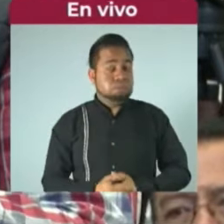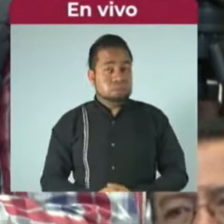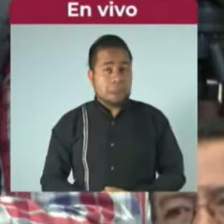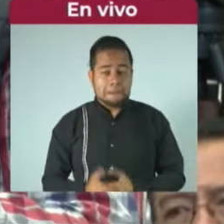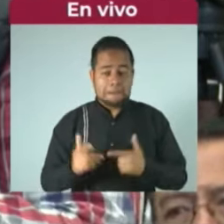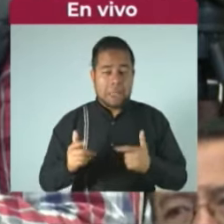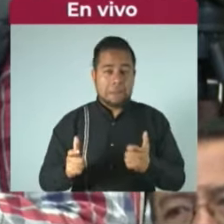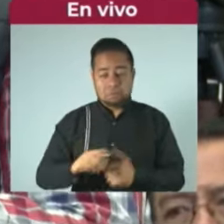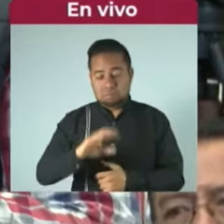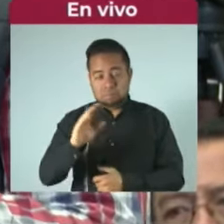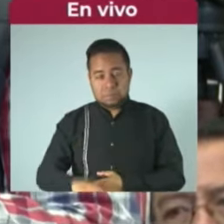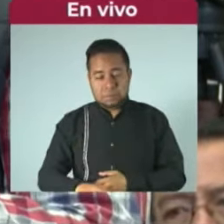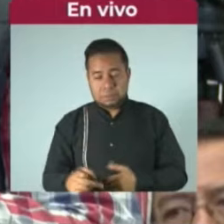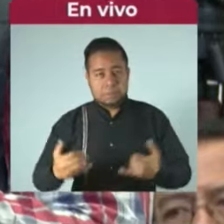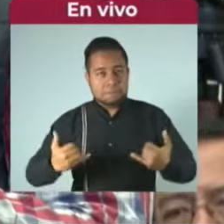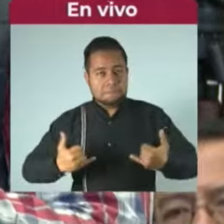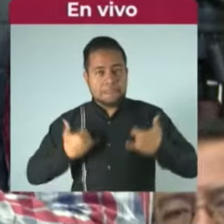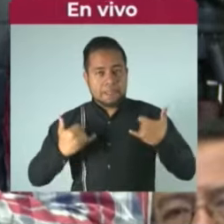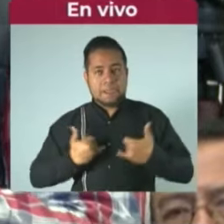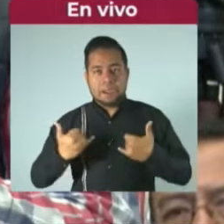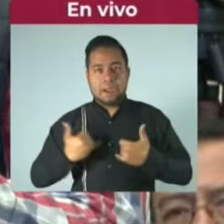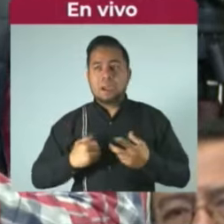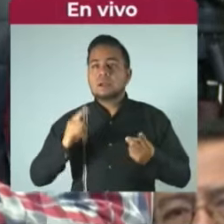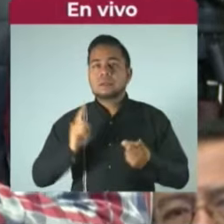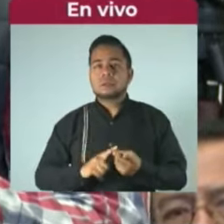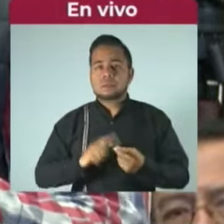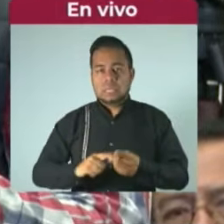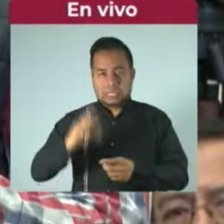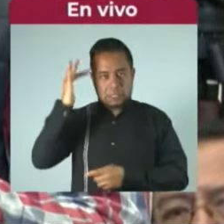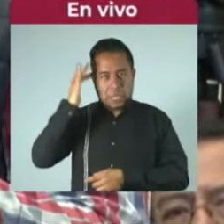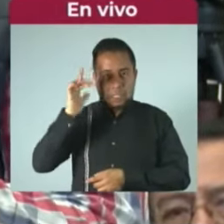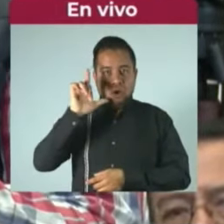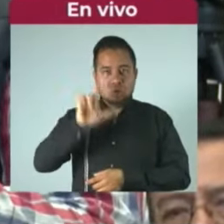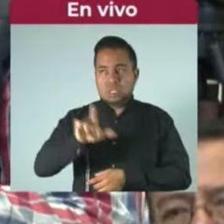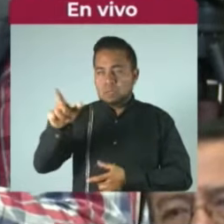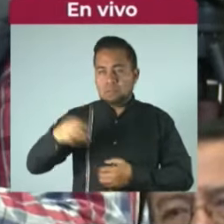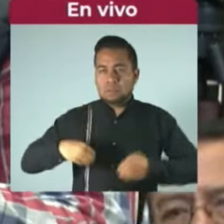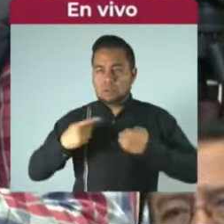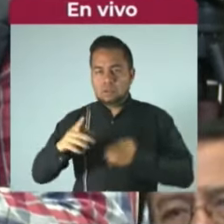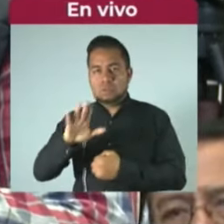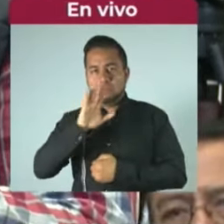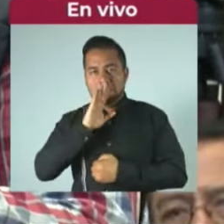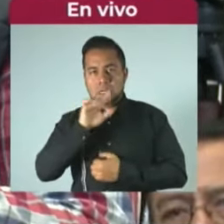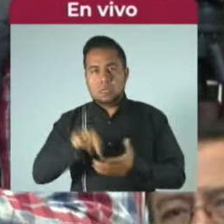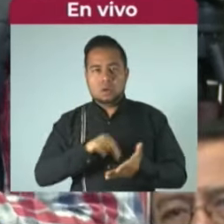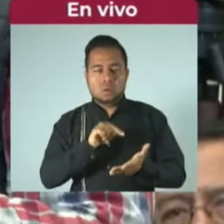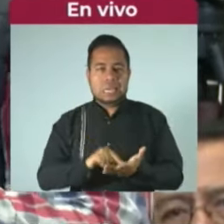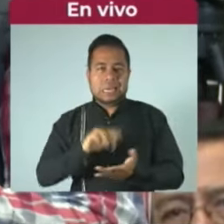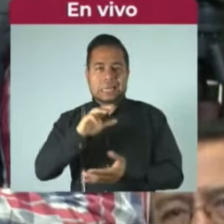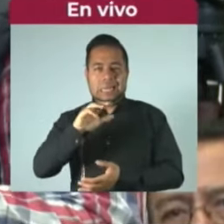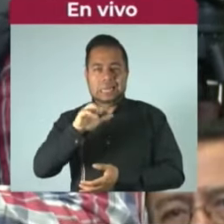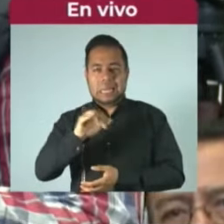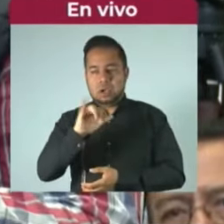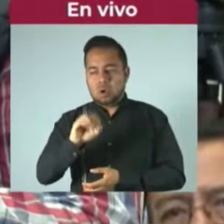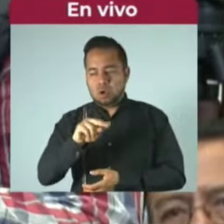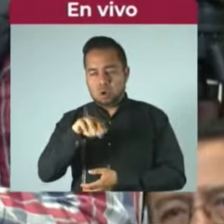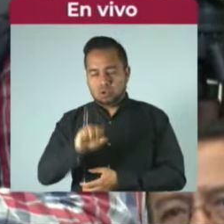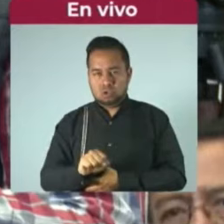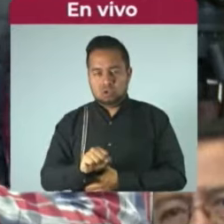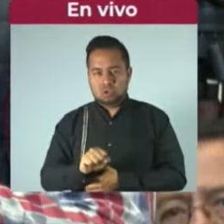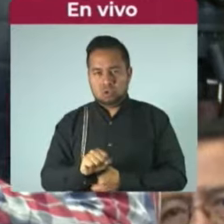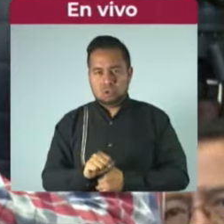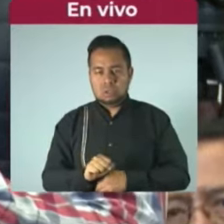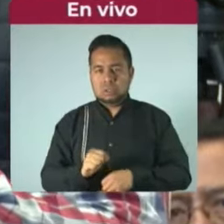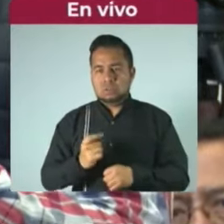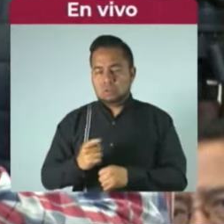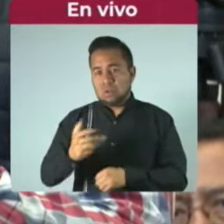disparos esta joven es vecina de Santa Lucía del camino su madre es de San Miguel Cajonos y lo que me